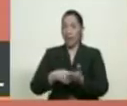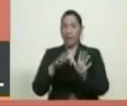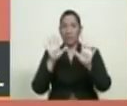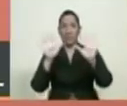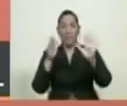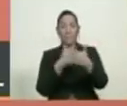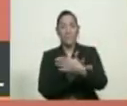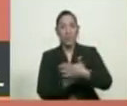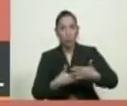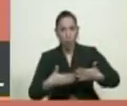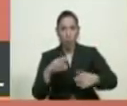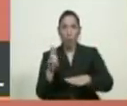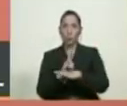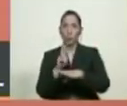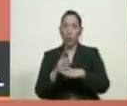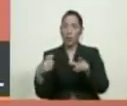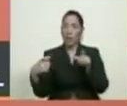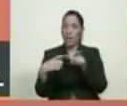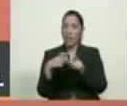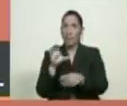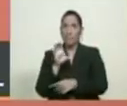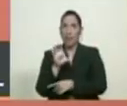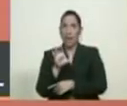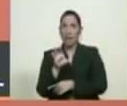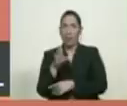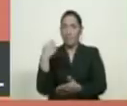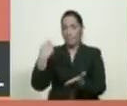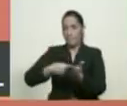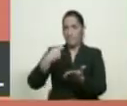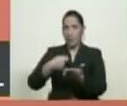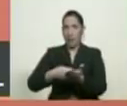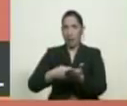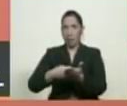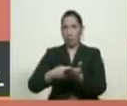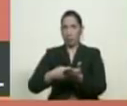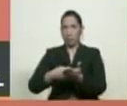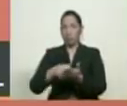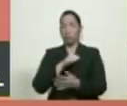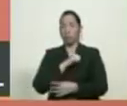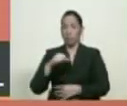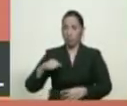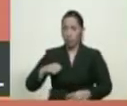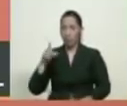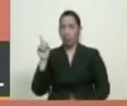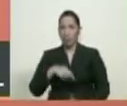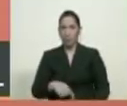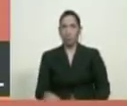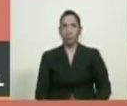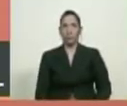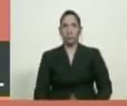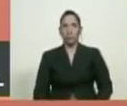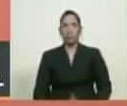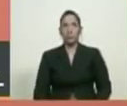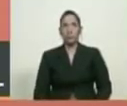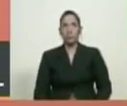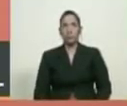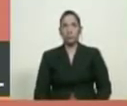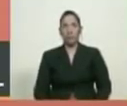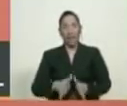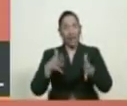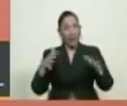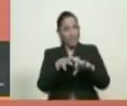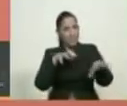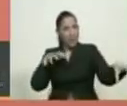carnet de la patria. Con respecto al pago de los salarios a los privados, también respecto a lo que te hemos ido mencionando, la gran